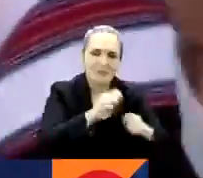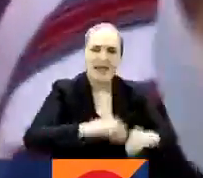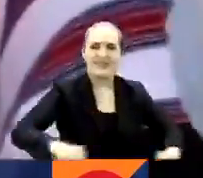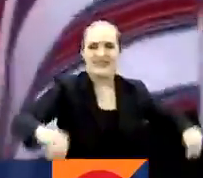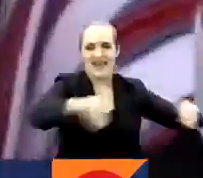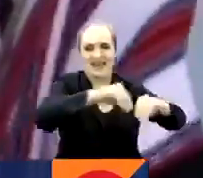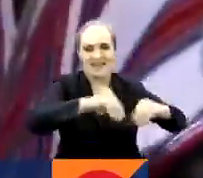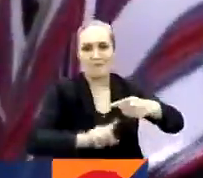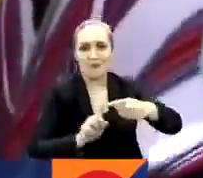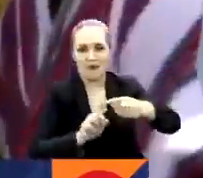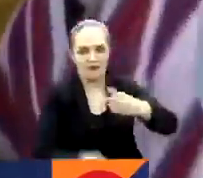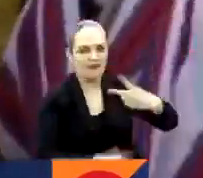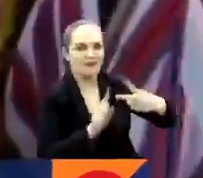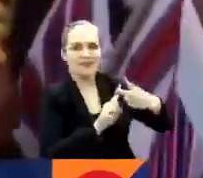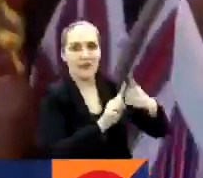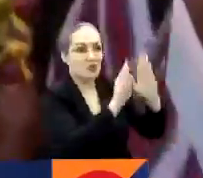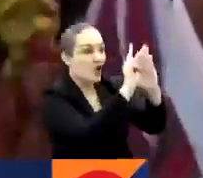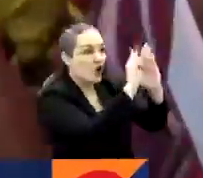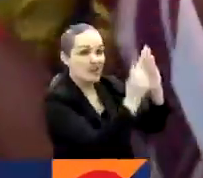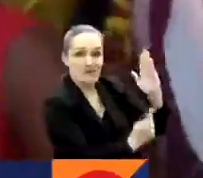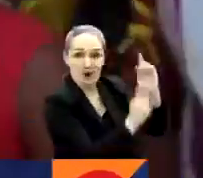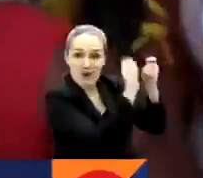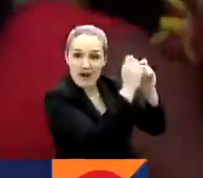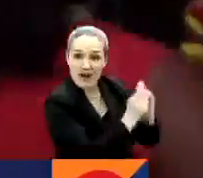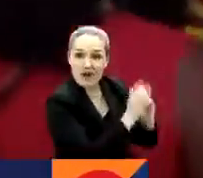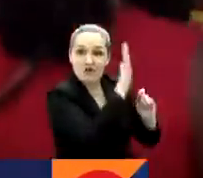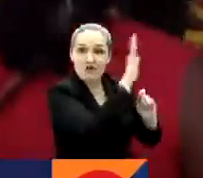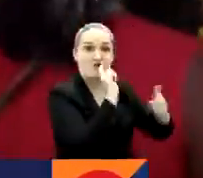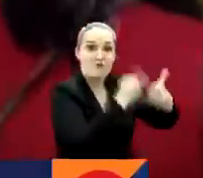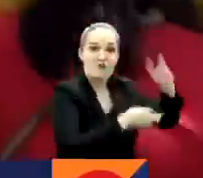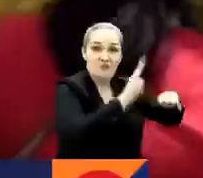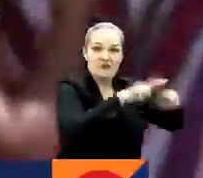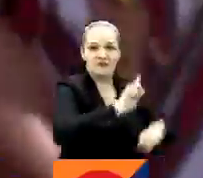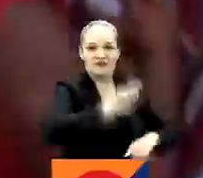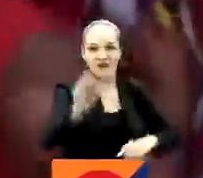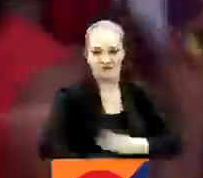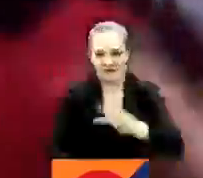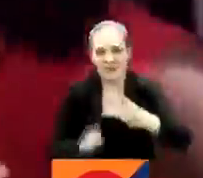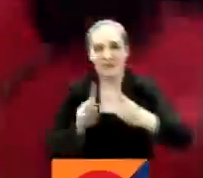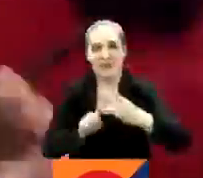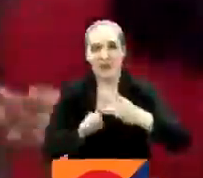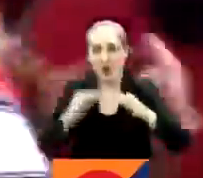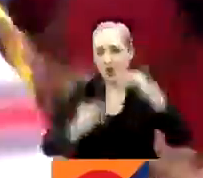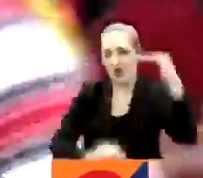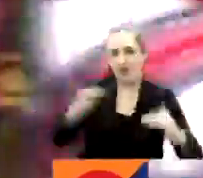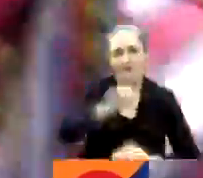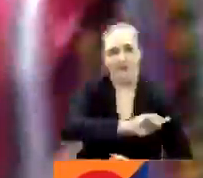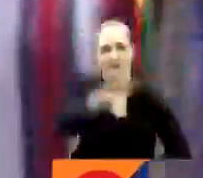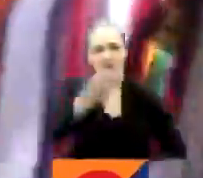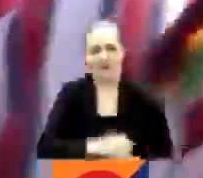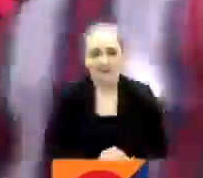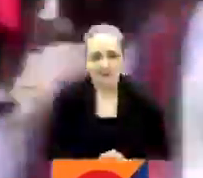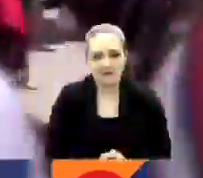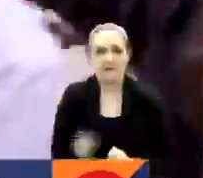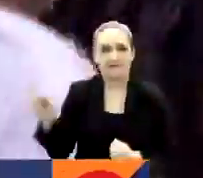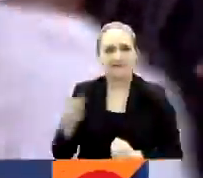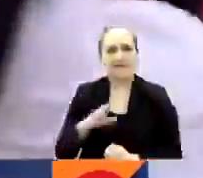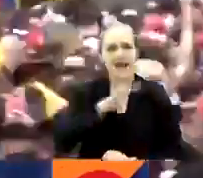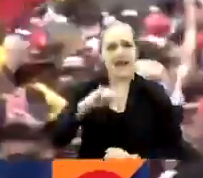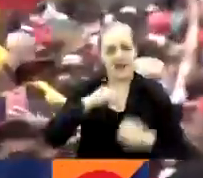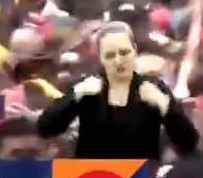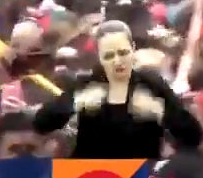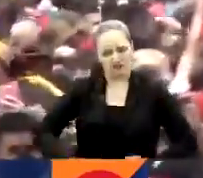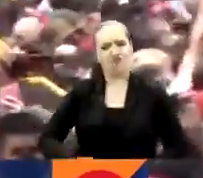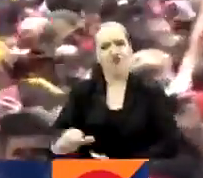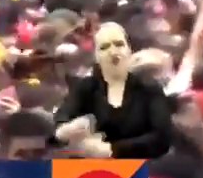reforma. Tercero, dejar las indiferencias, querernos entre hermanos. Miles de caleños llegaron a la Loma de la Cruz con la camiseta puesta